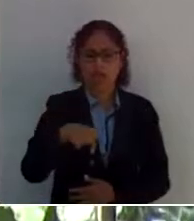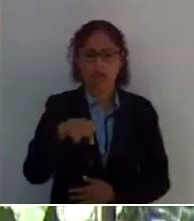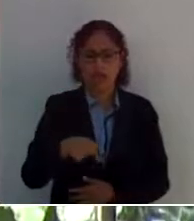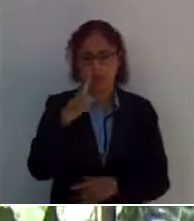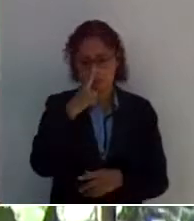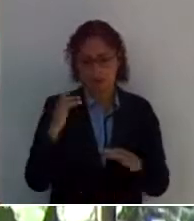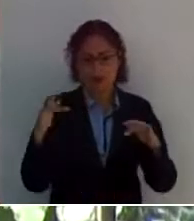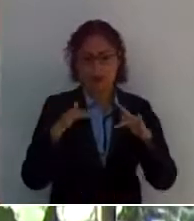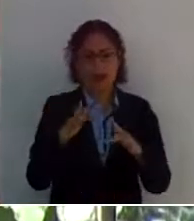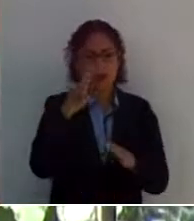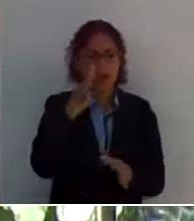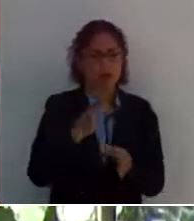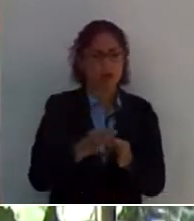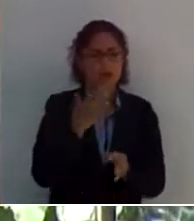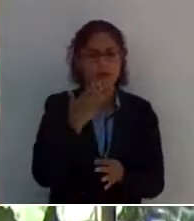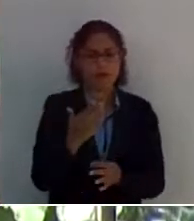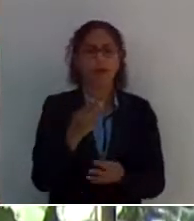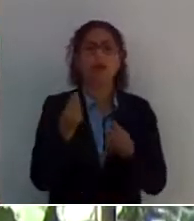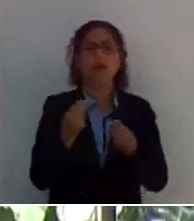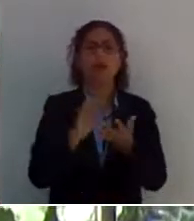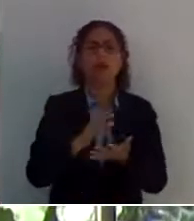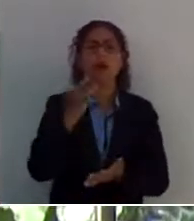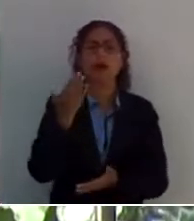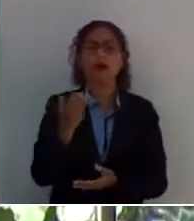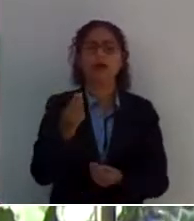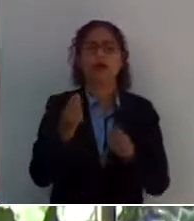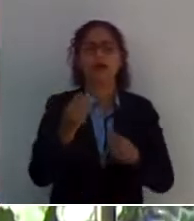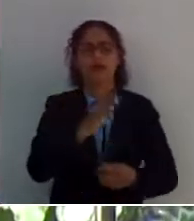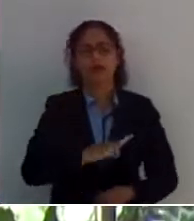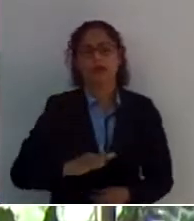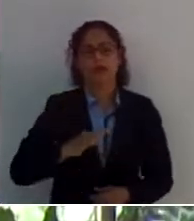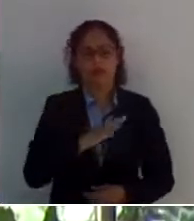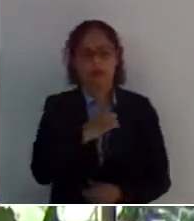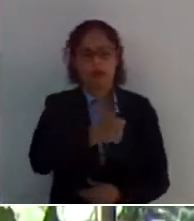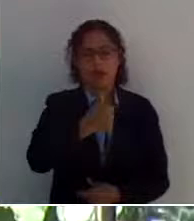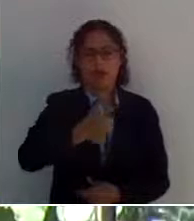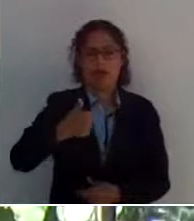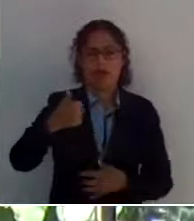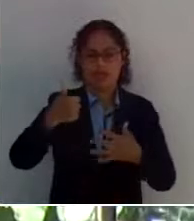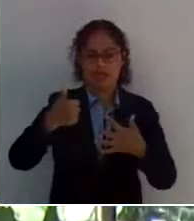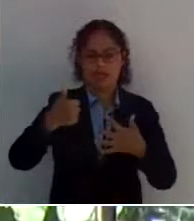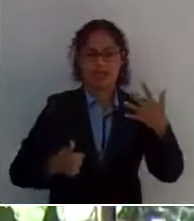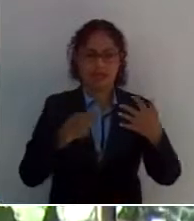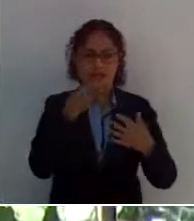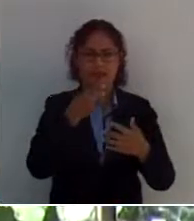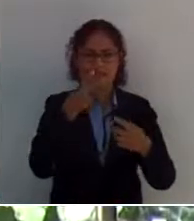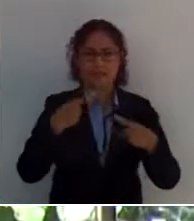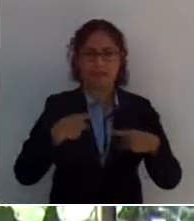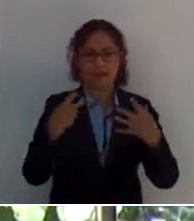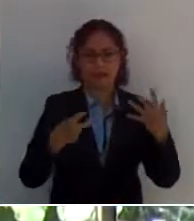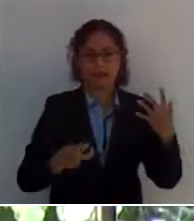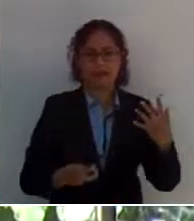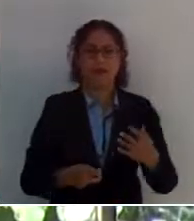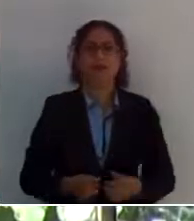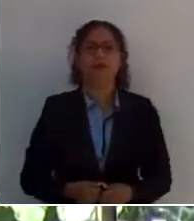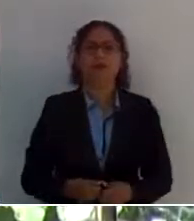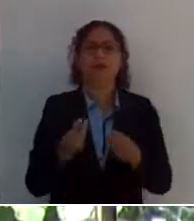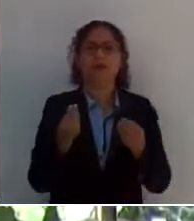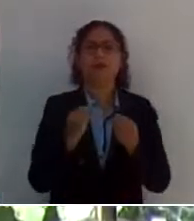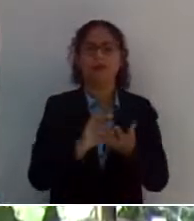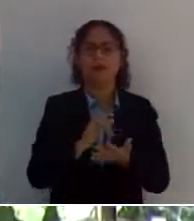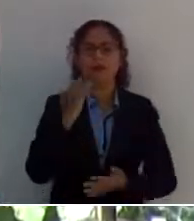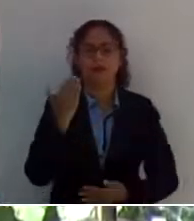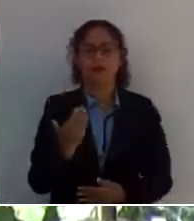para cumplirlos. Muchas gracias y muchas felicidades a cada uno de los elementos de la Policía Michoacán. Gracias de